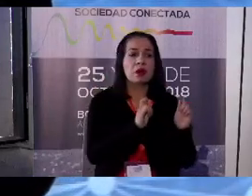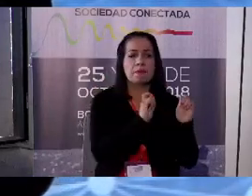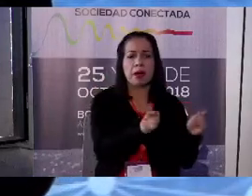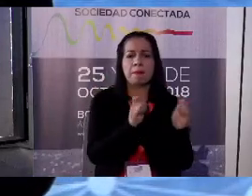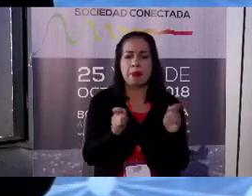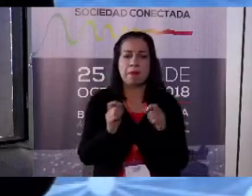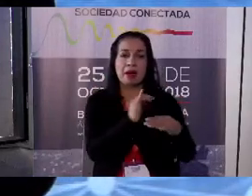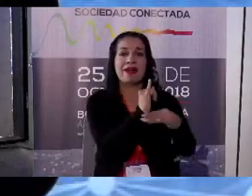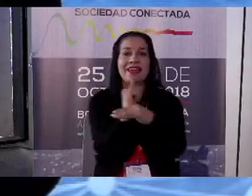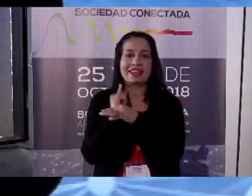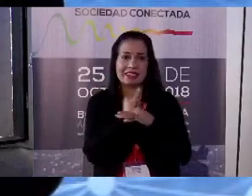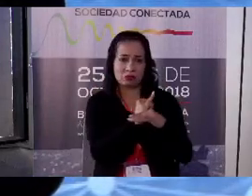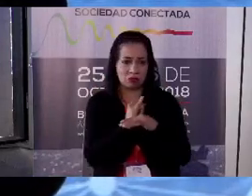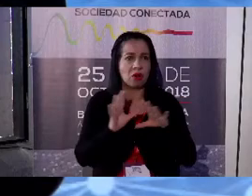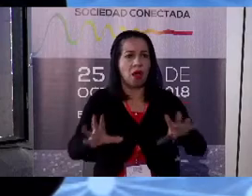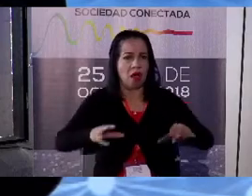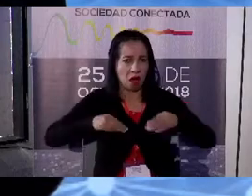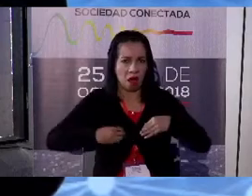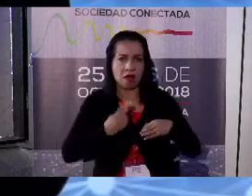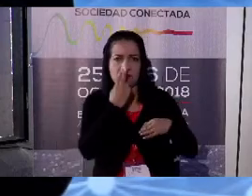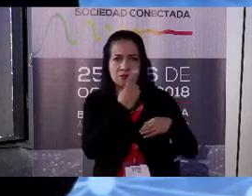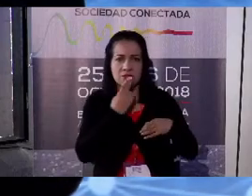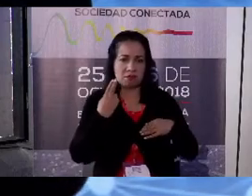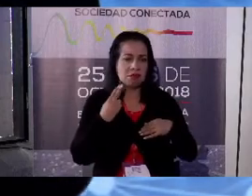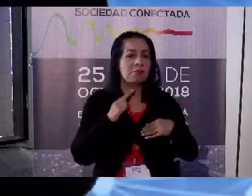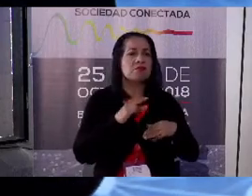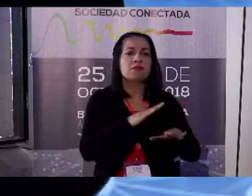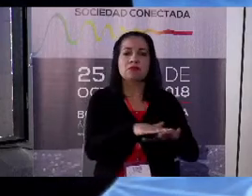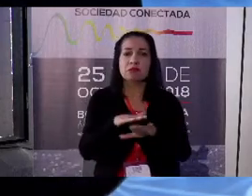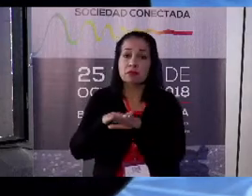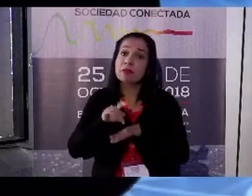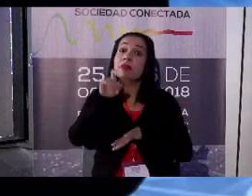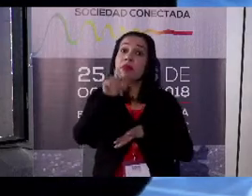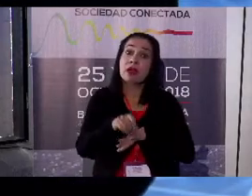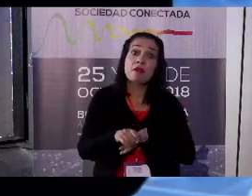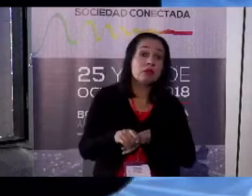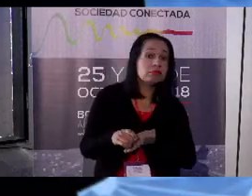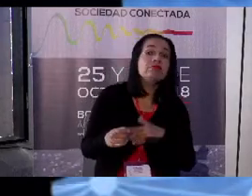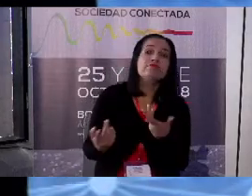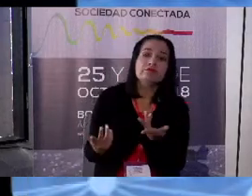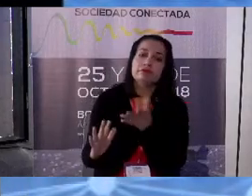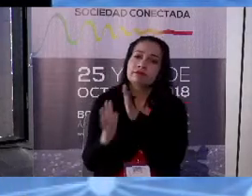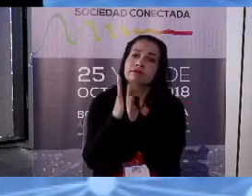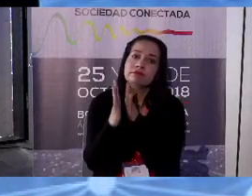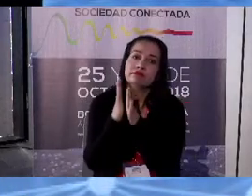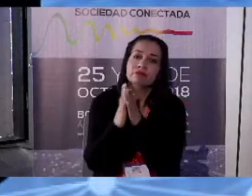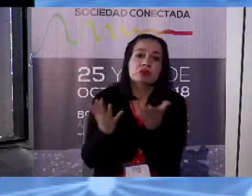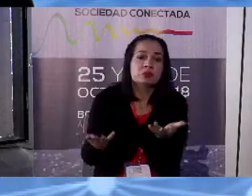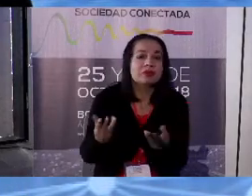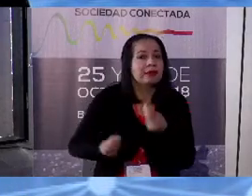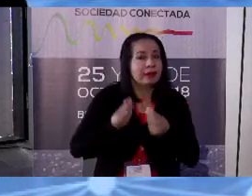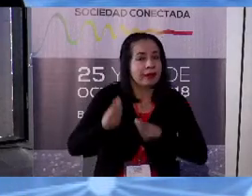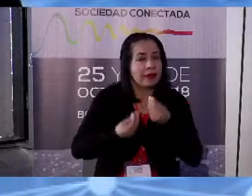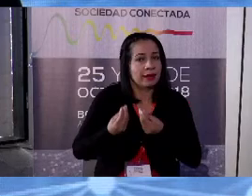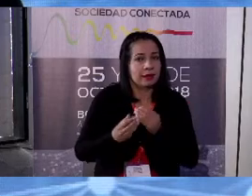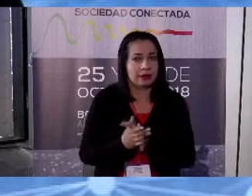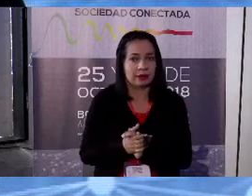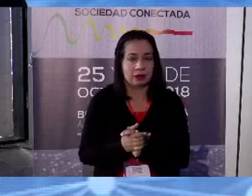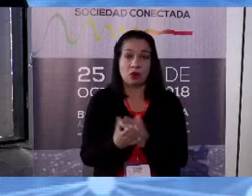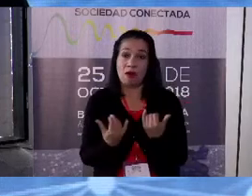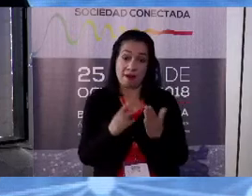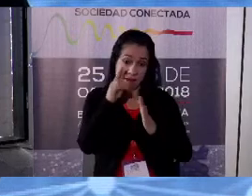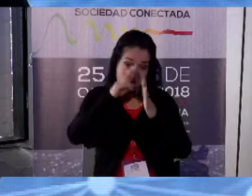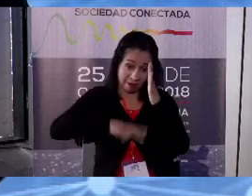comprometidas en cada una de ellas y se deben rendir cuenta de esto yo no voy a leer las